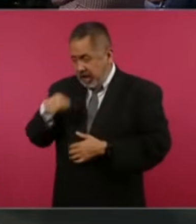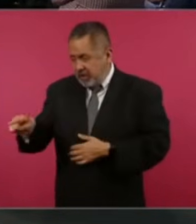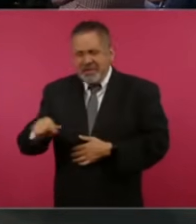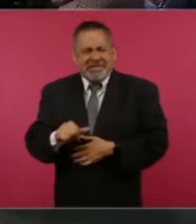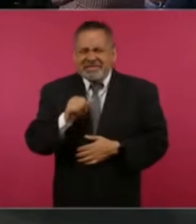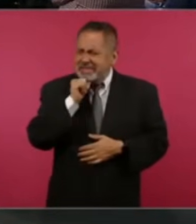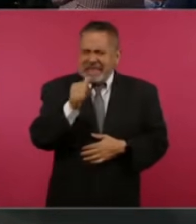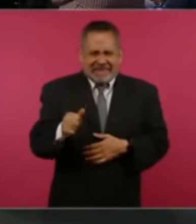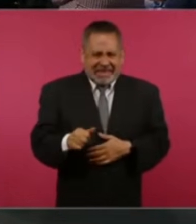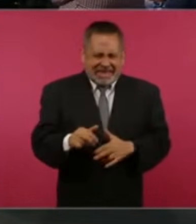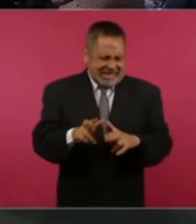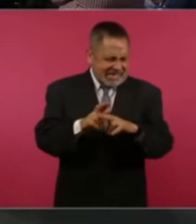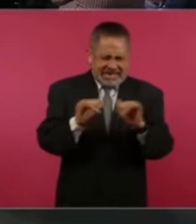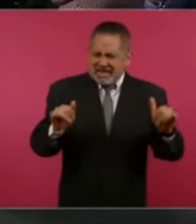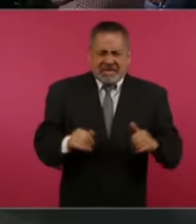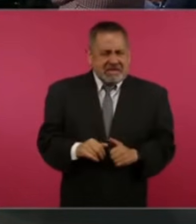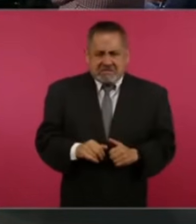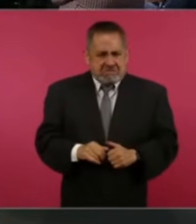en favor